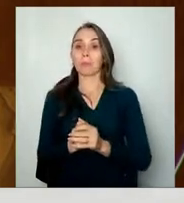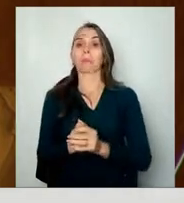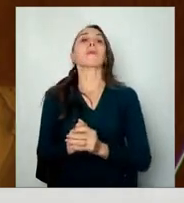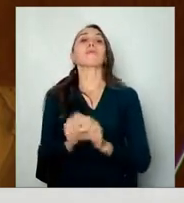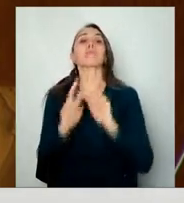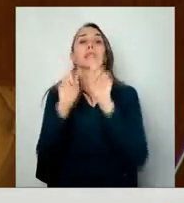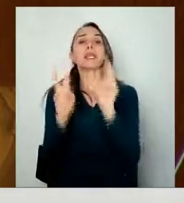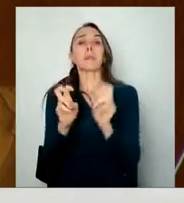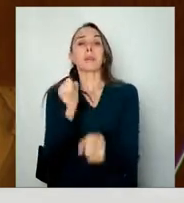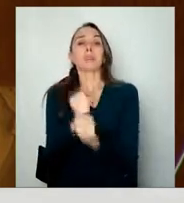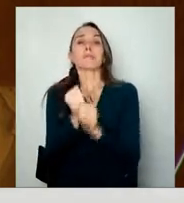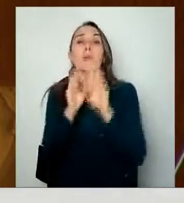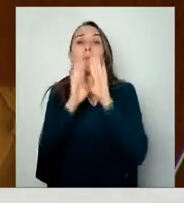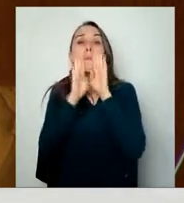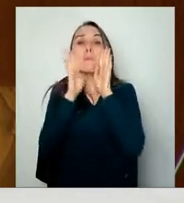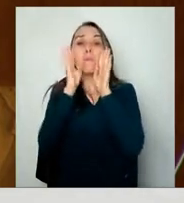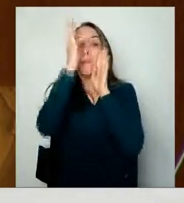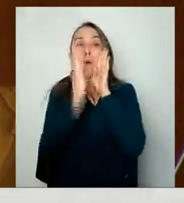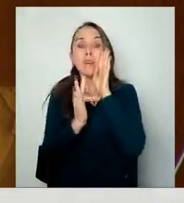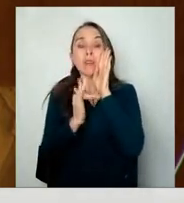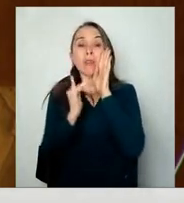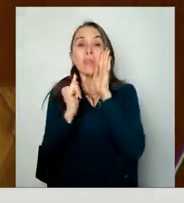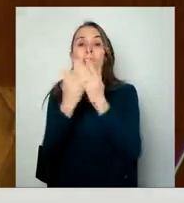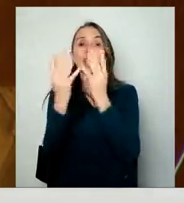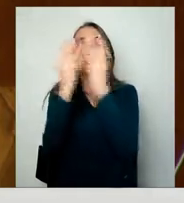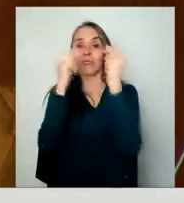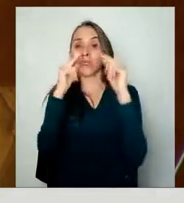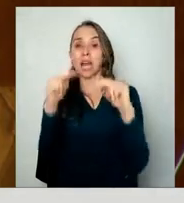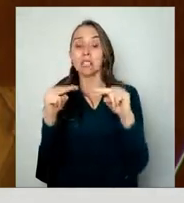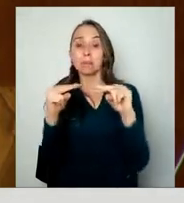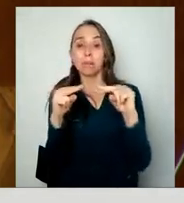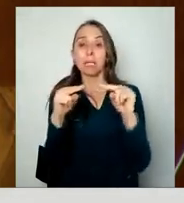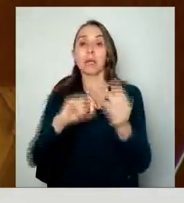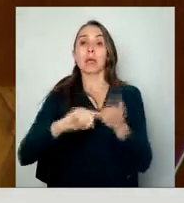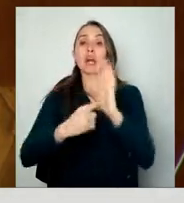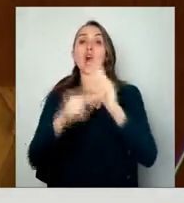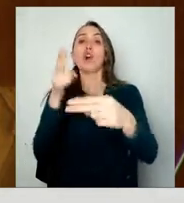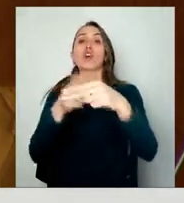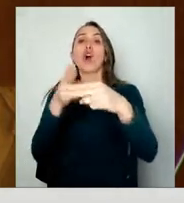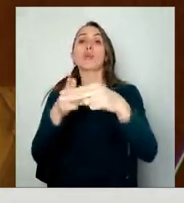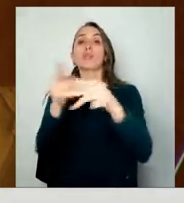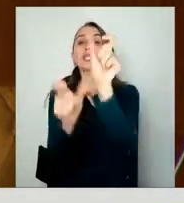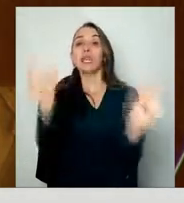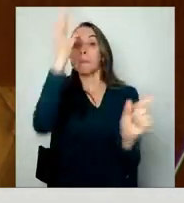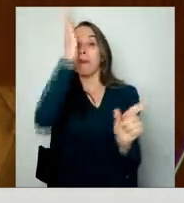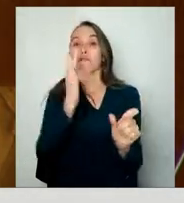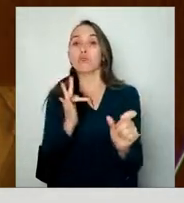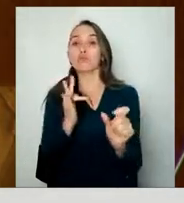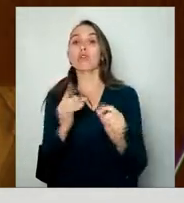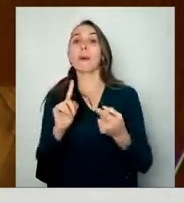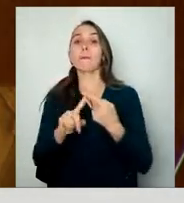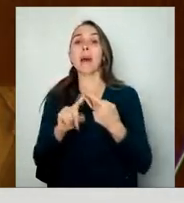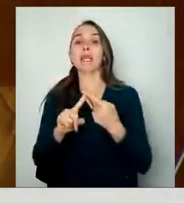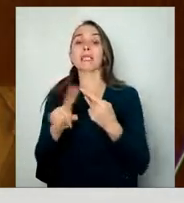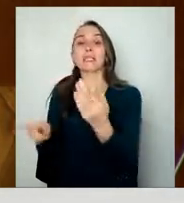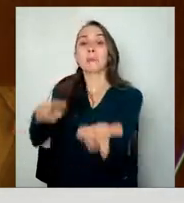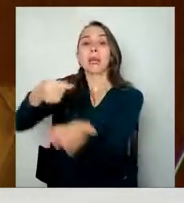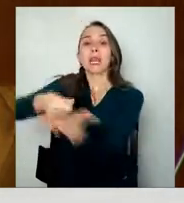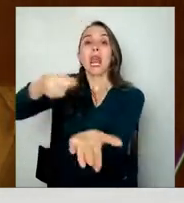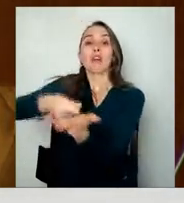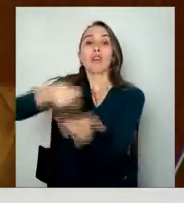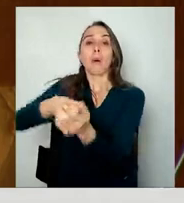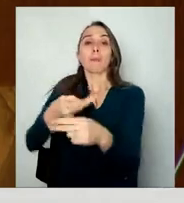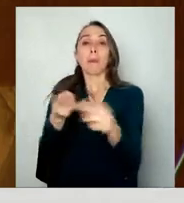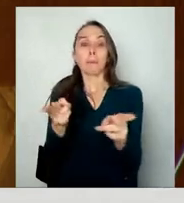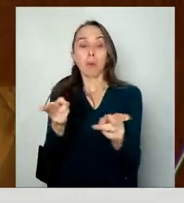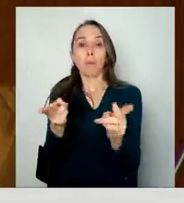se dispone la publicación de la identidad de los funcionarios que participan de las adquisiciones y se